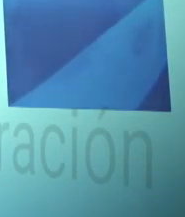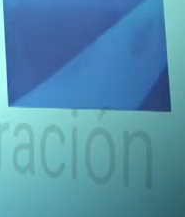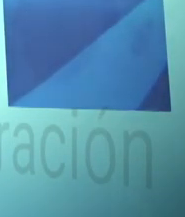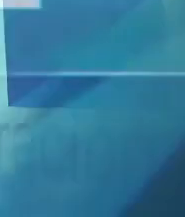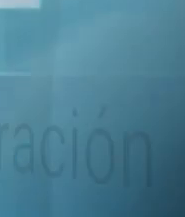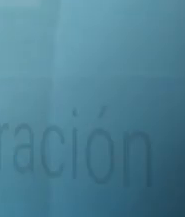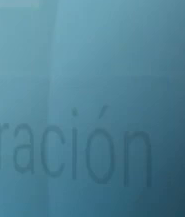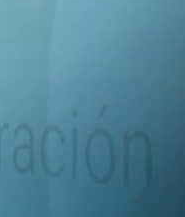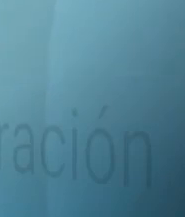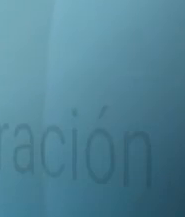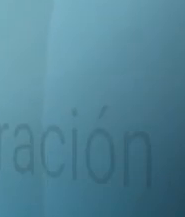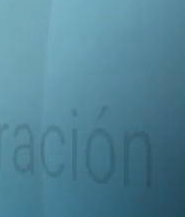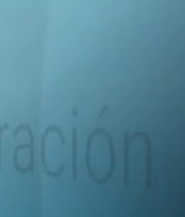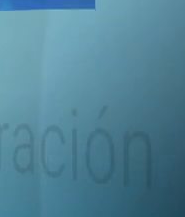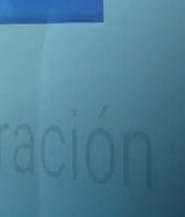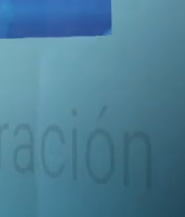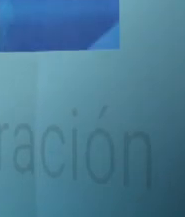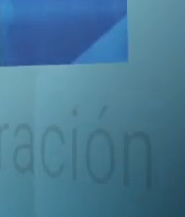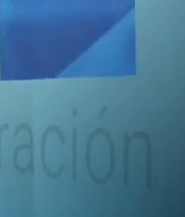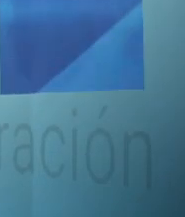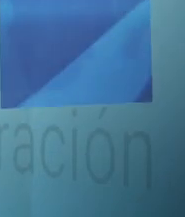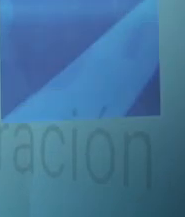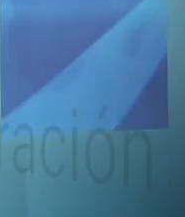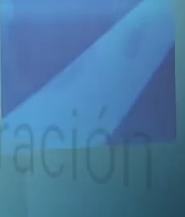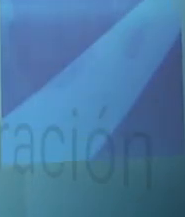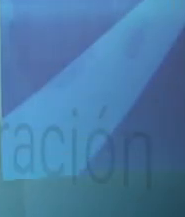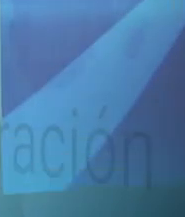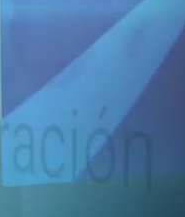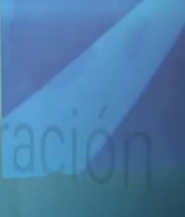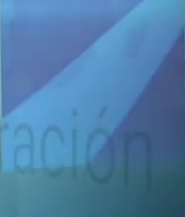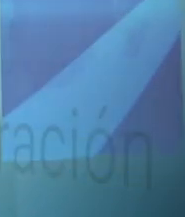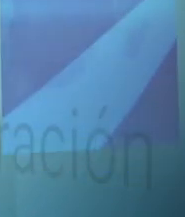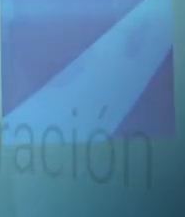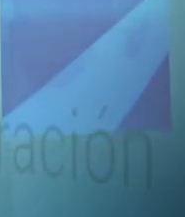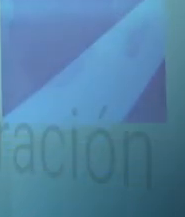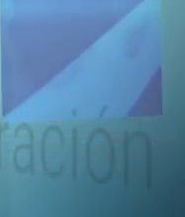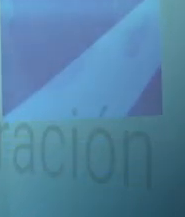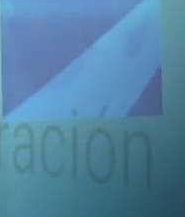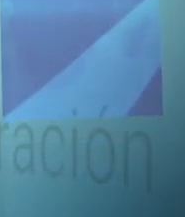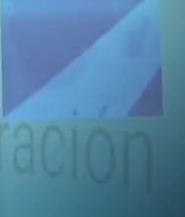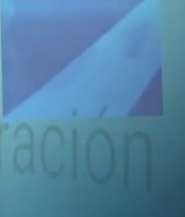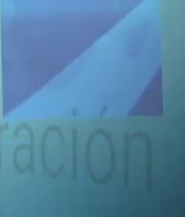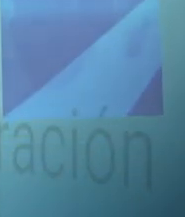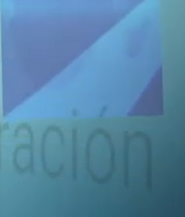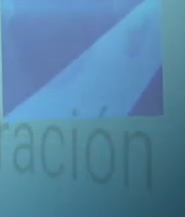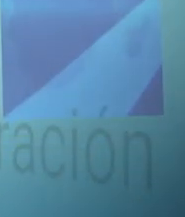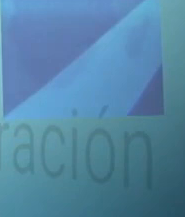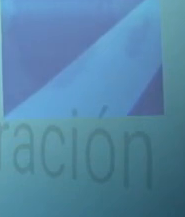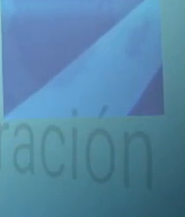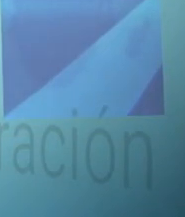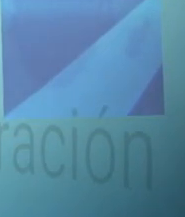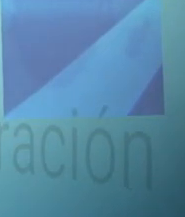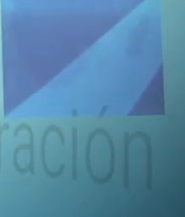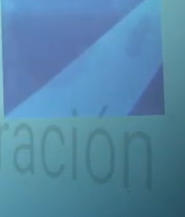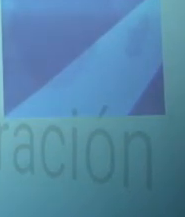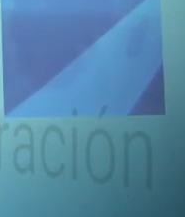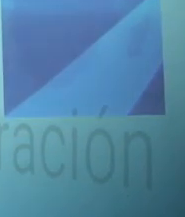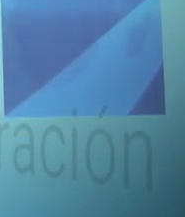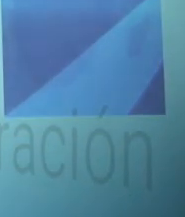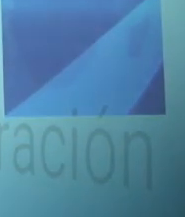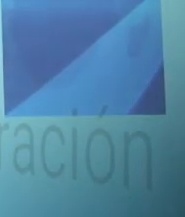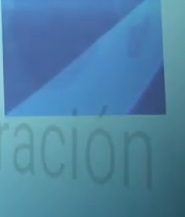ya pagados. De la segunda sala se publicó una jurisprudencia en la que establece el juicio de amparo indirecto